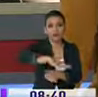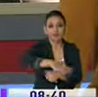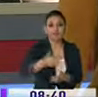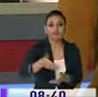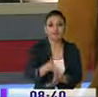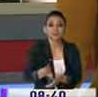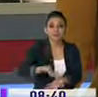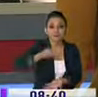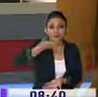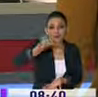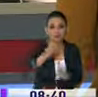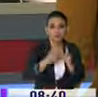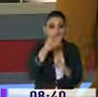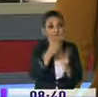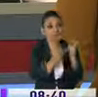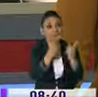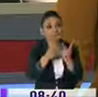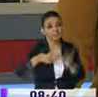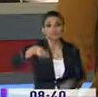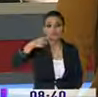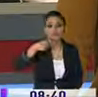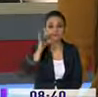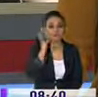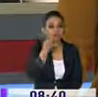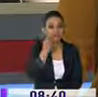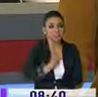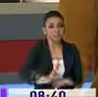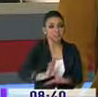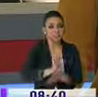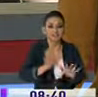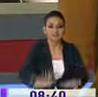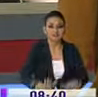y visitantes degustan de estas delicias de este bar.